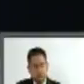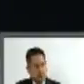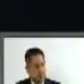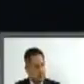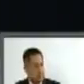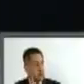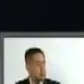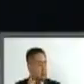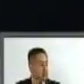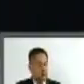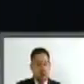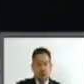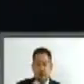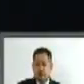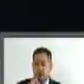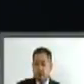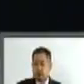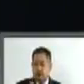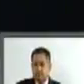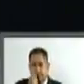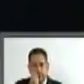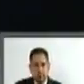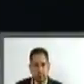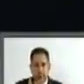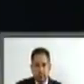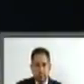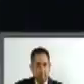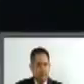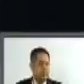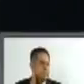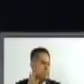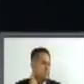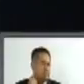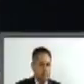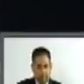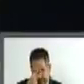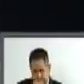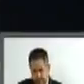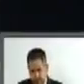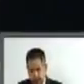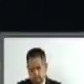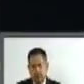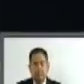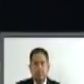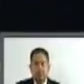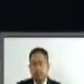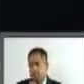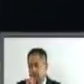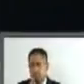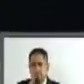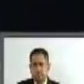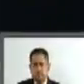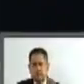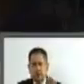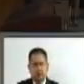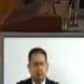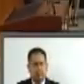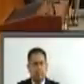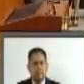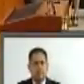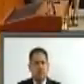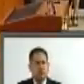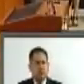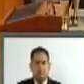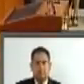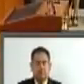Alejandra Noemí Reynoso Sánchez, secretaria de la Cámara de los Diputados. Doy también la bienvenida a los integrantes de la